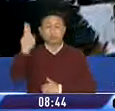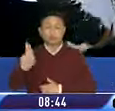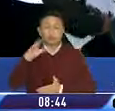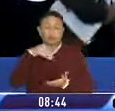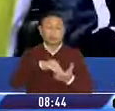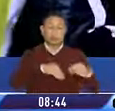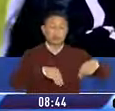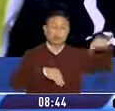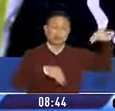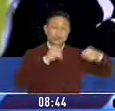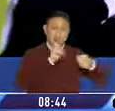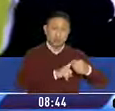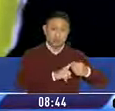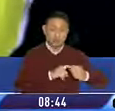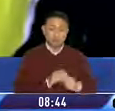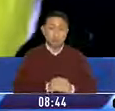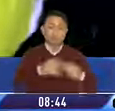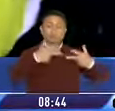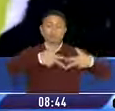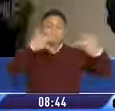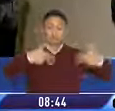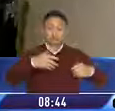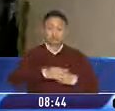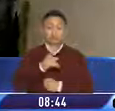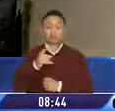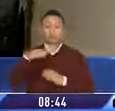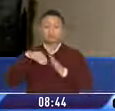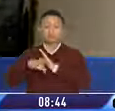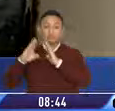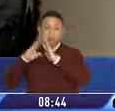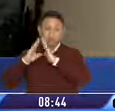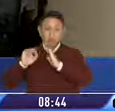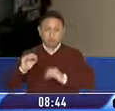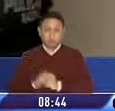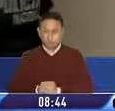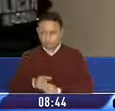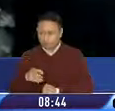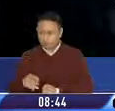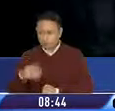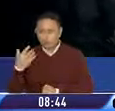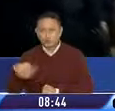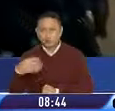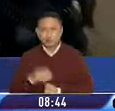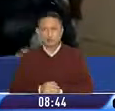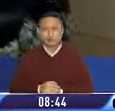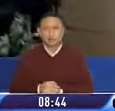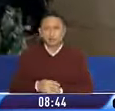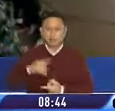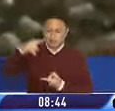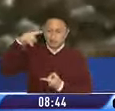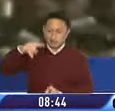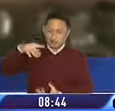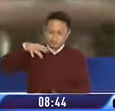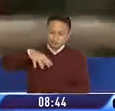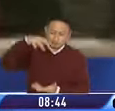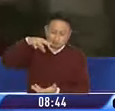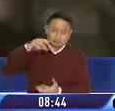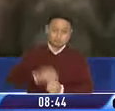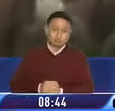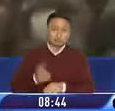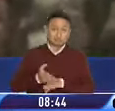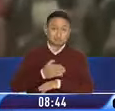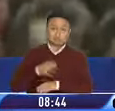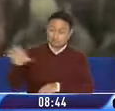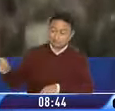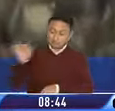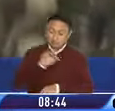de Quito. En el sector de Chillogallo, una vivienda fue visitada. Al interior, gran cantidad de botellas que habrían sido recicladas para